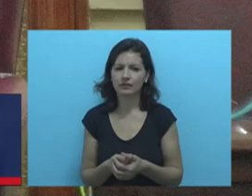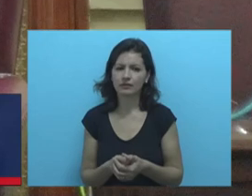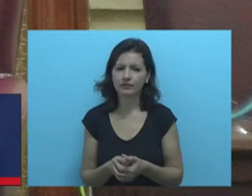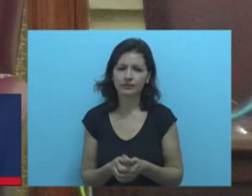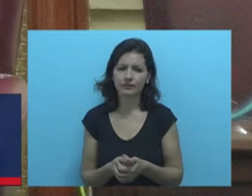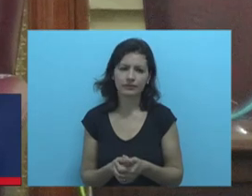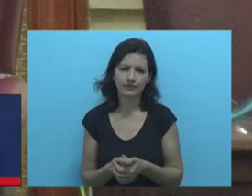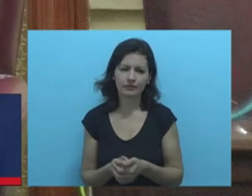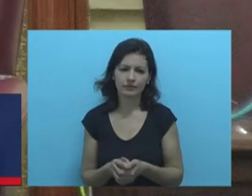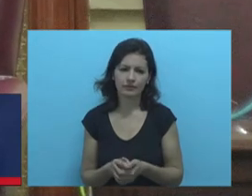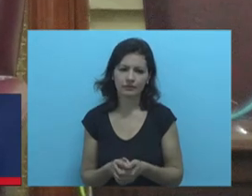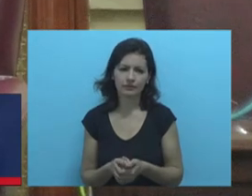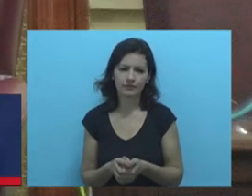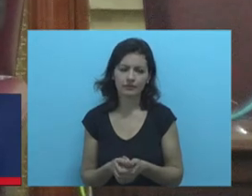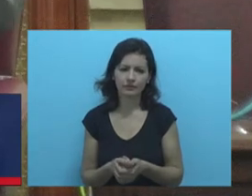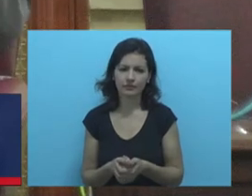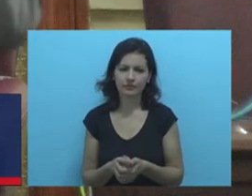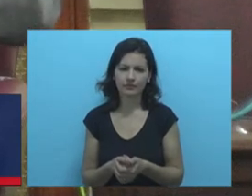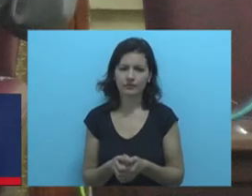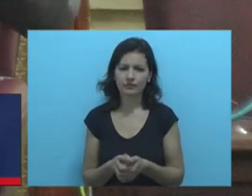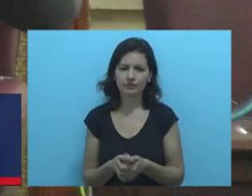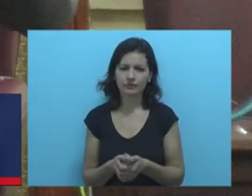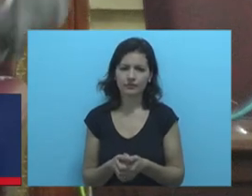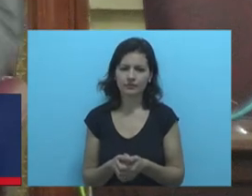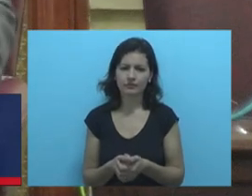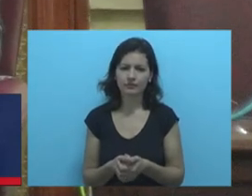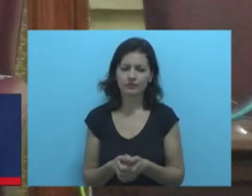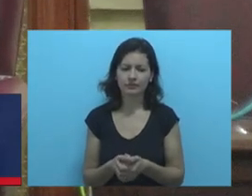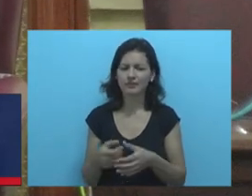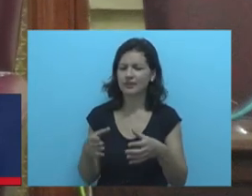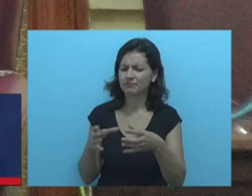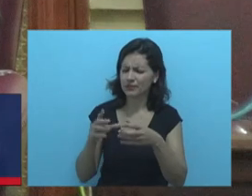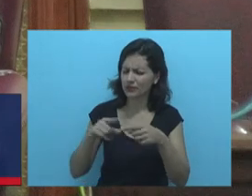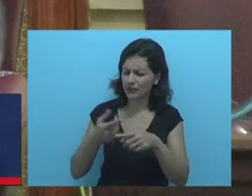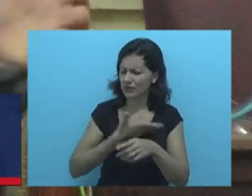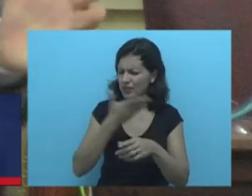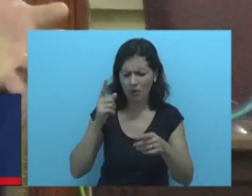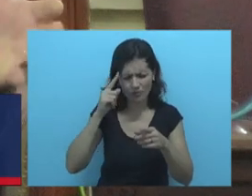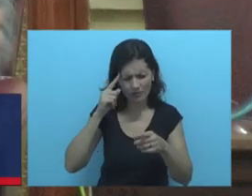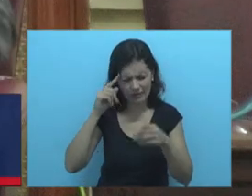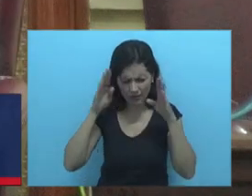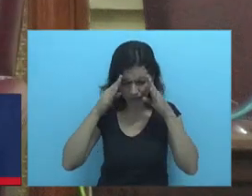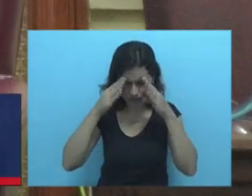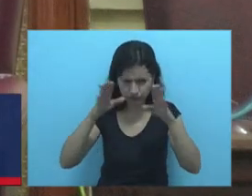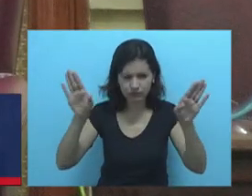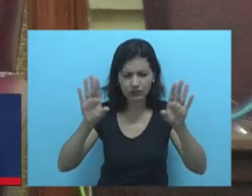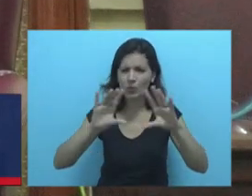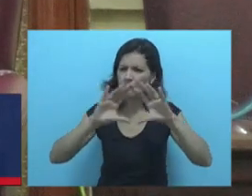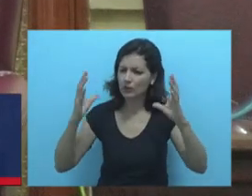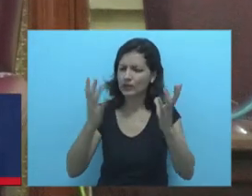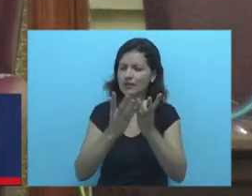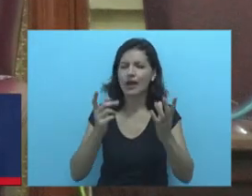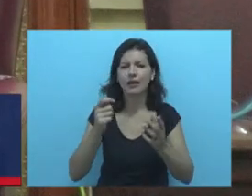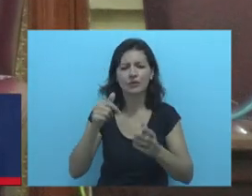La verdad es que, bueno, yo sé que el socialismo tiene una visión universal, pero reconozcamos